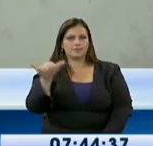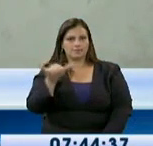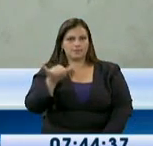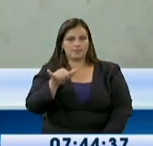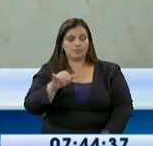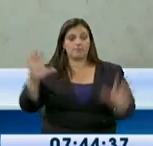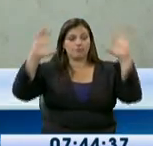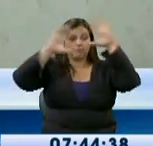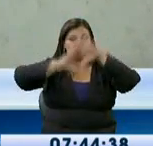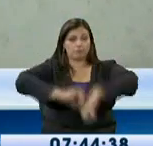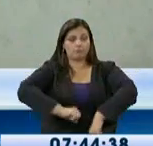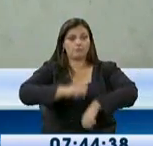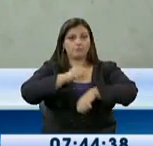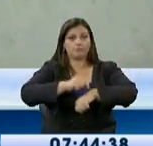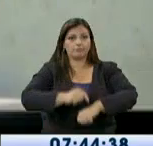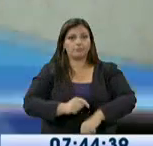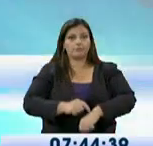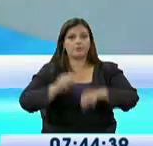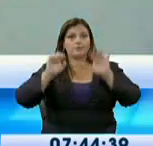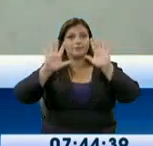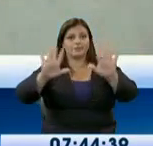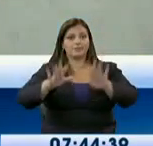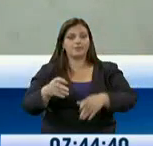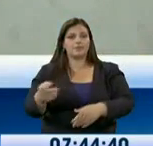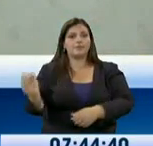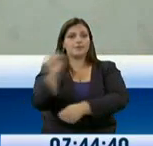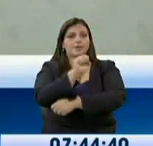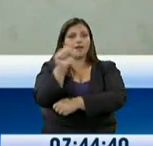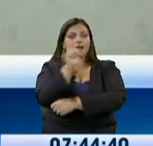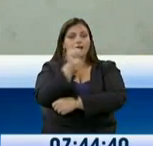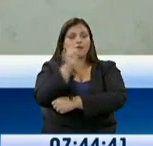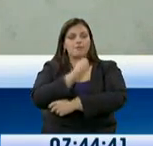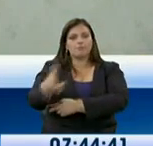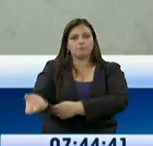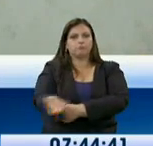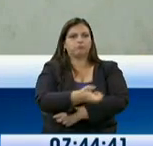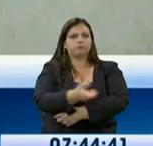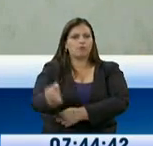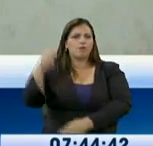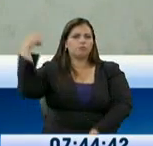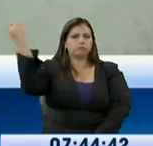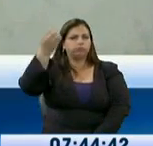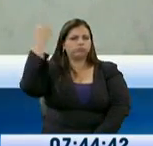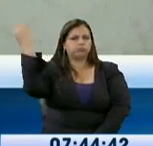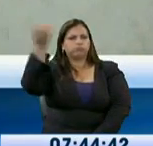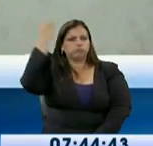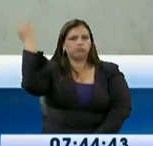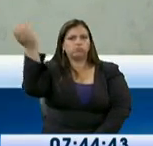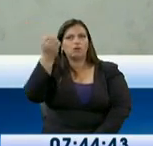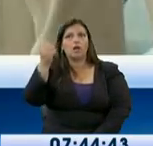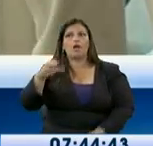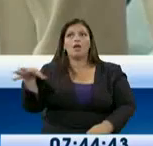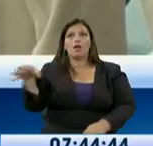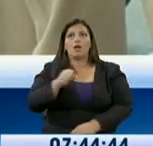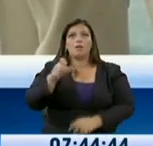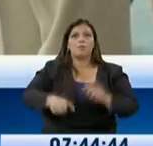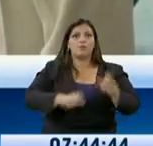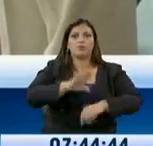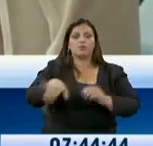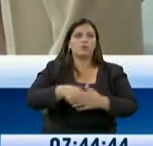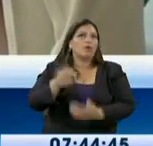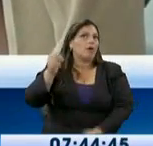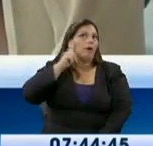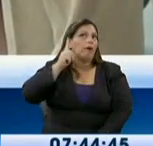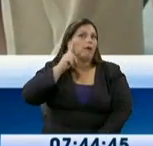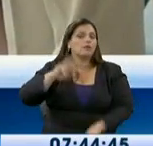de norte a sur, haciendo sonar las alarmas como manera de prevenir a la gente que ahí comienza la medida, ¿no? La propuesta es un